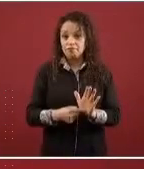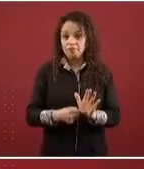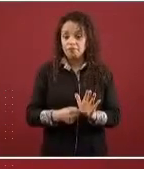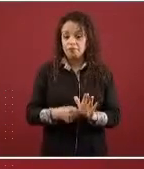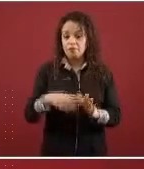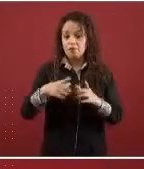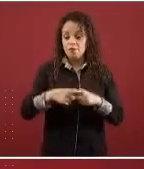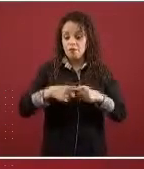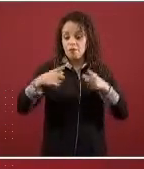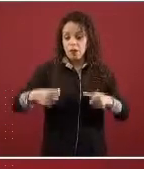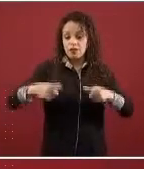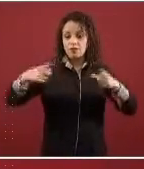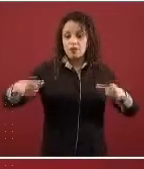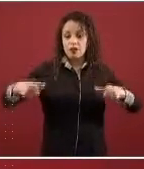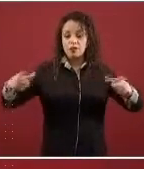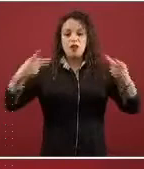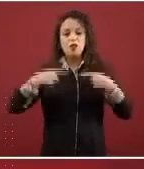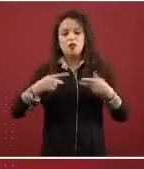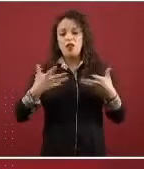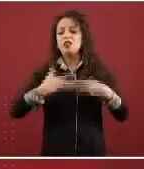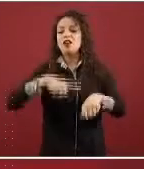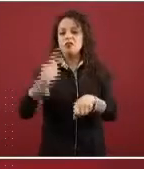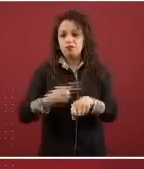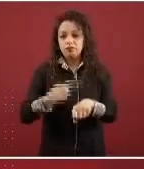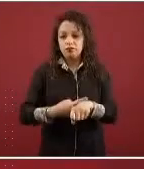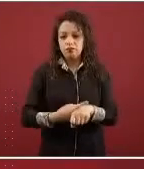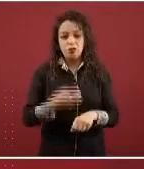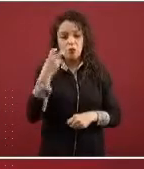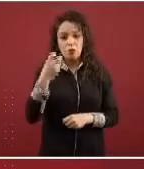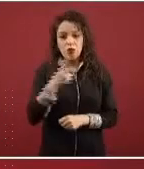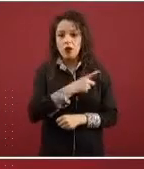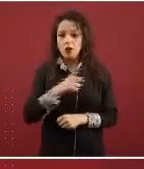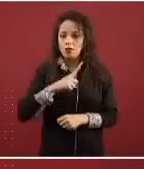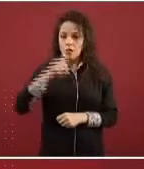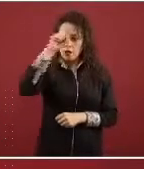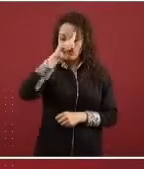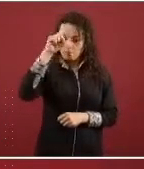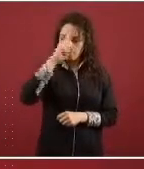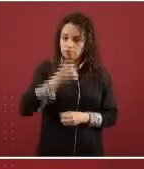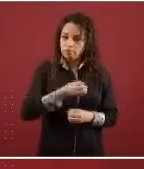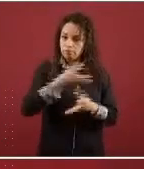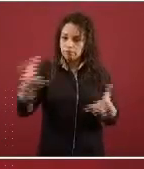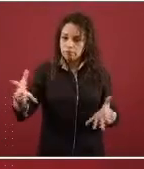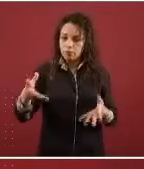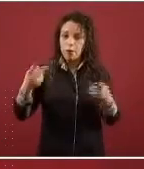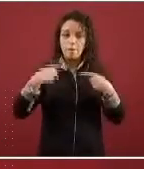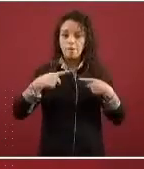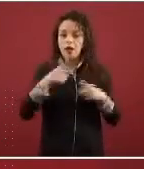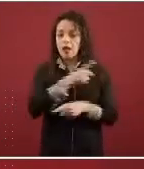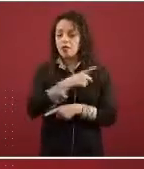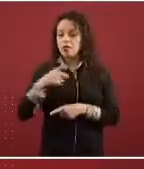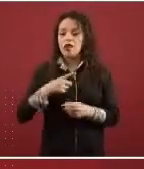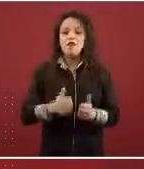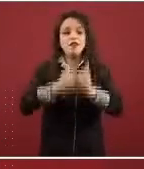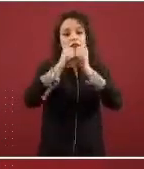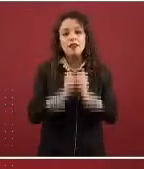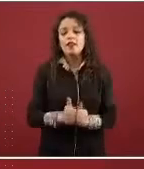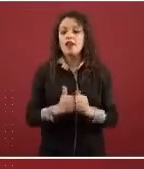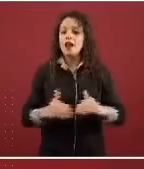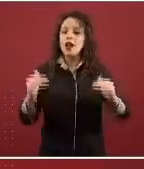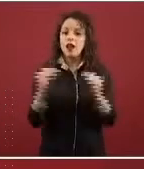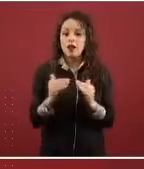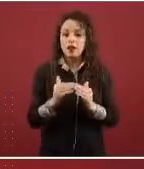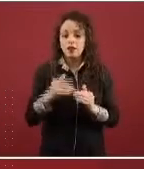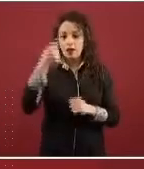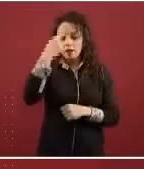aumento, por lo que ha recomendado que los habitantes del país permanezcan en sus casas para contener